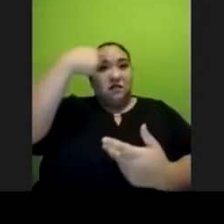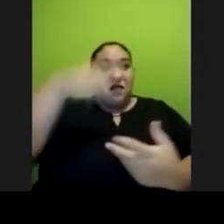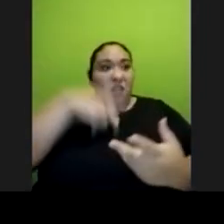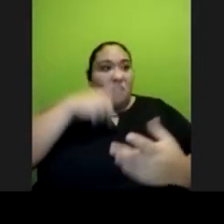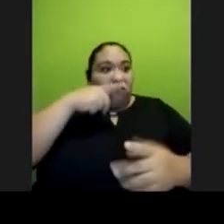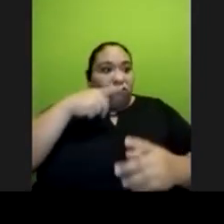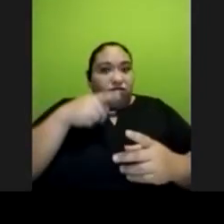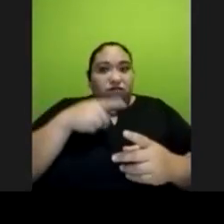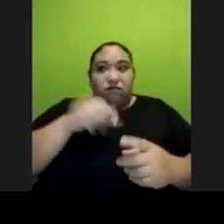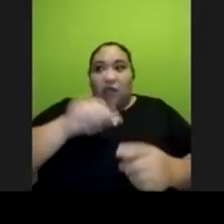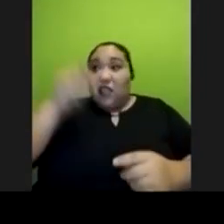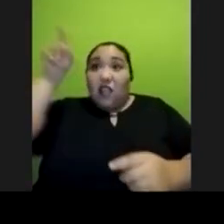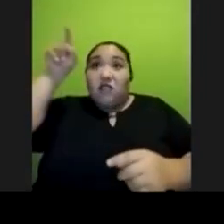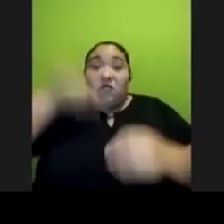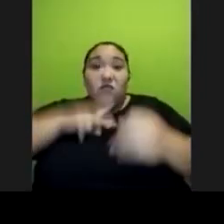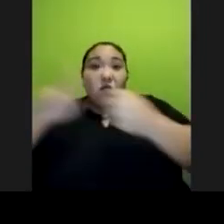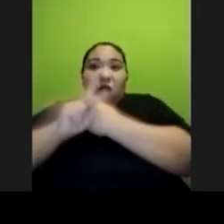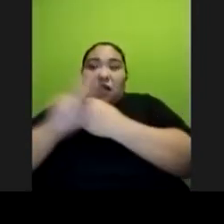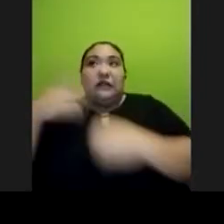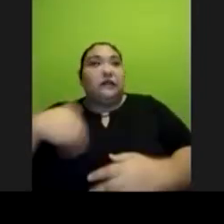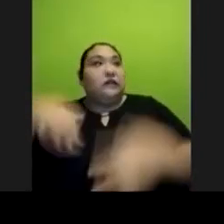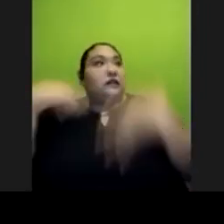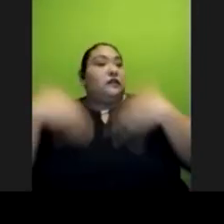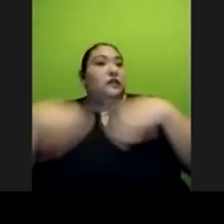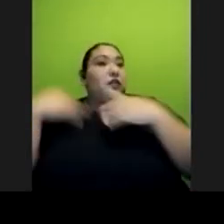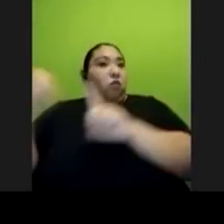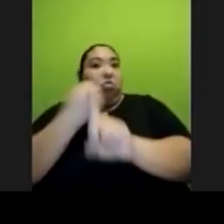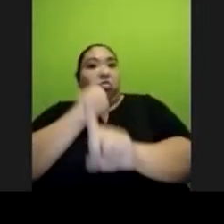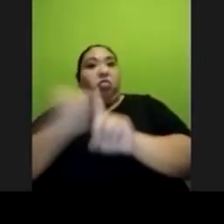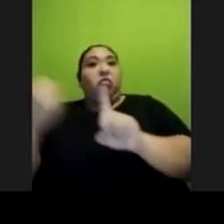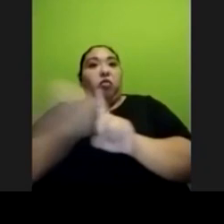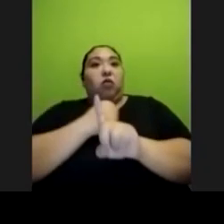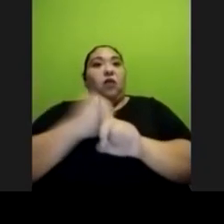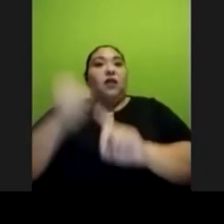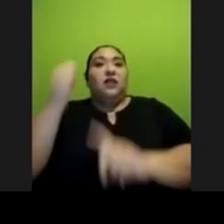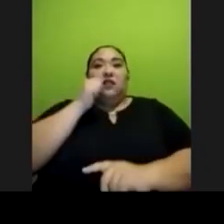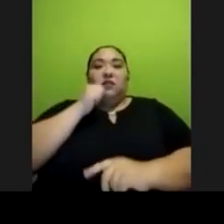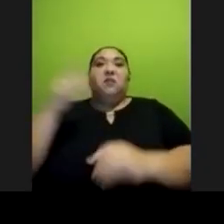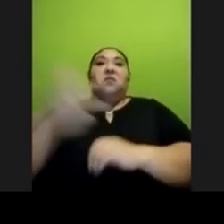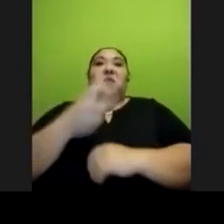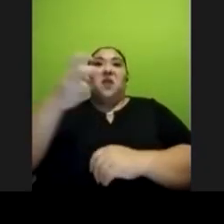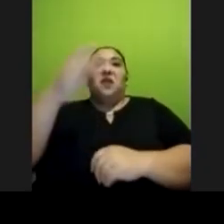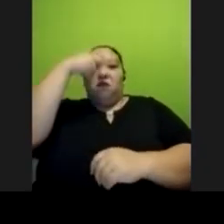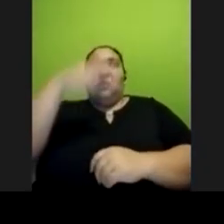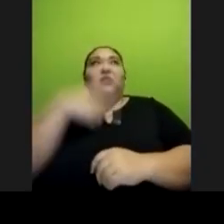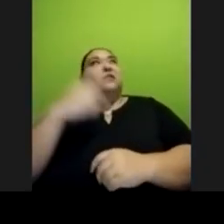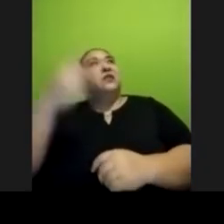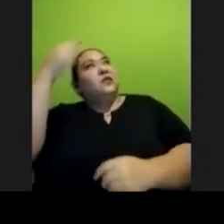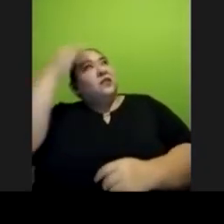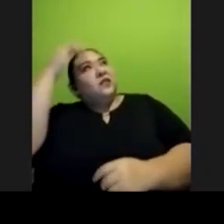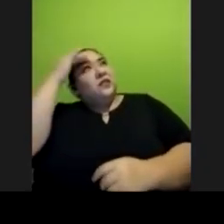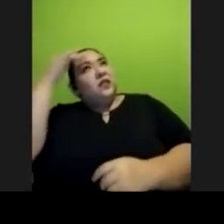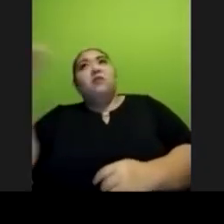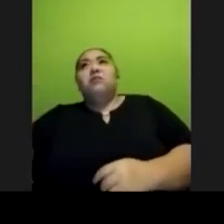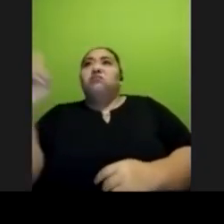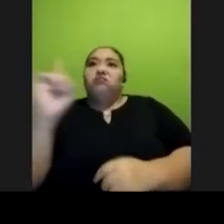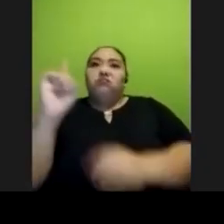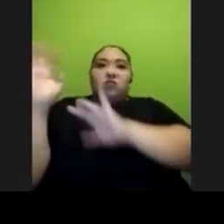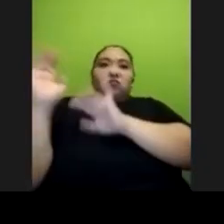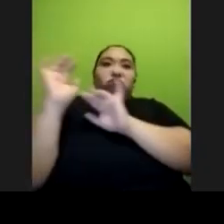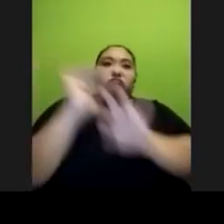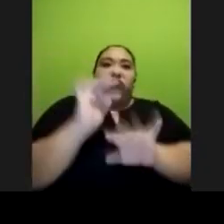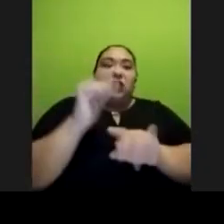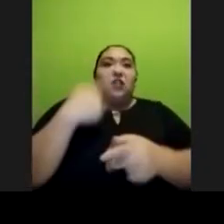y lo que tenemos que hacer es asegurar que en México no sufran